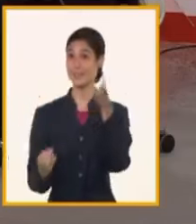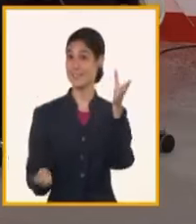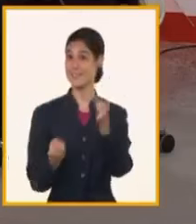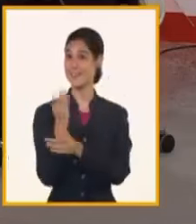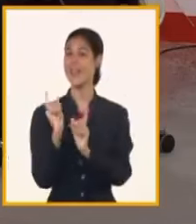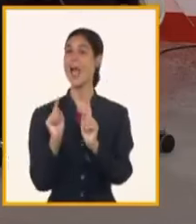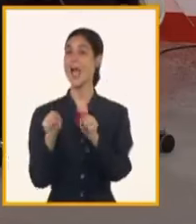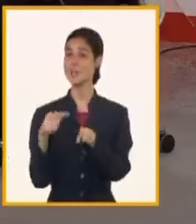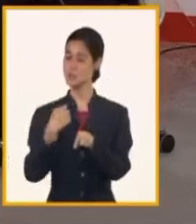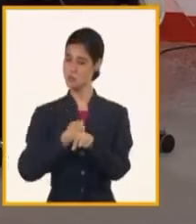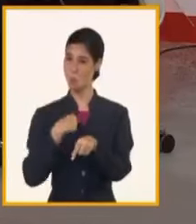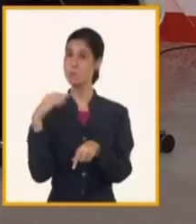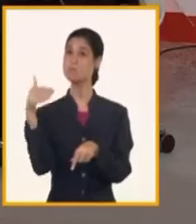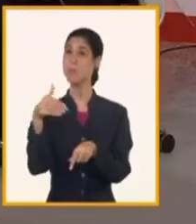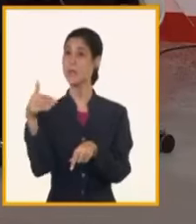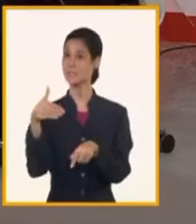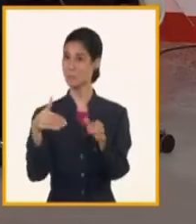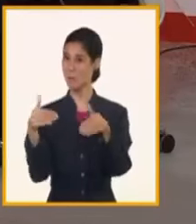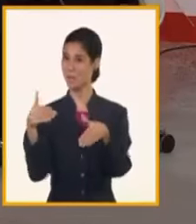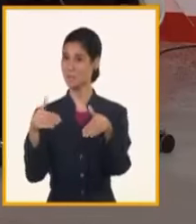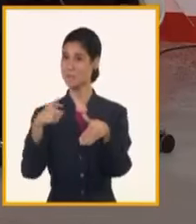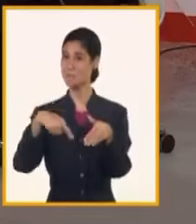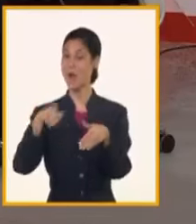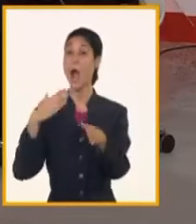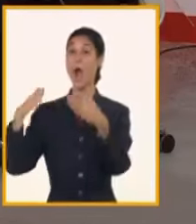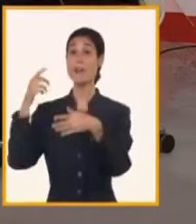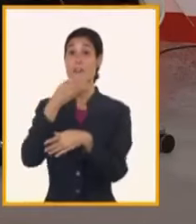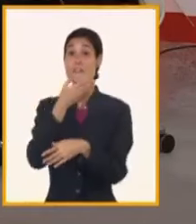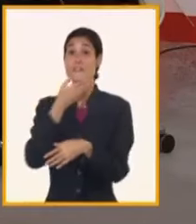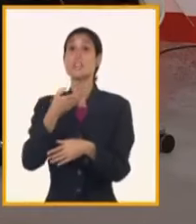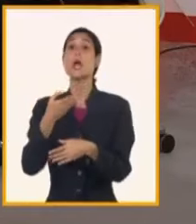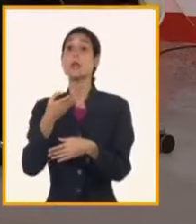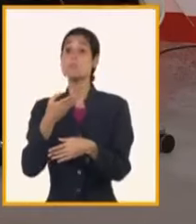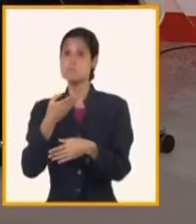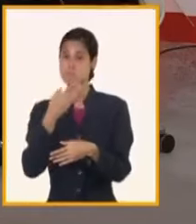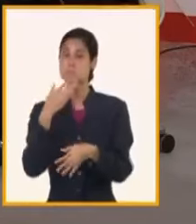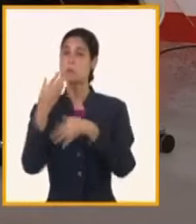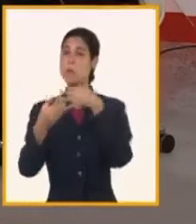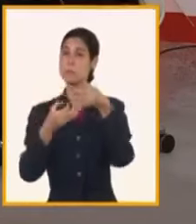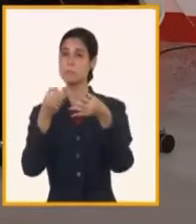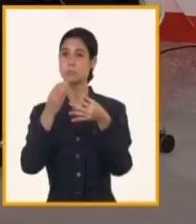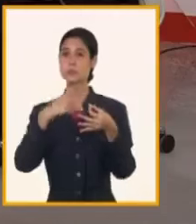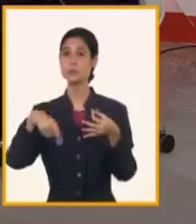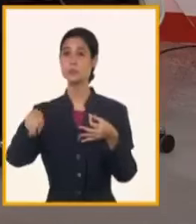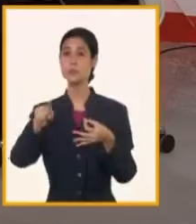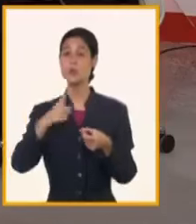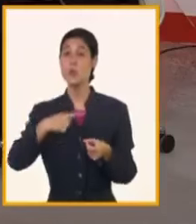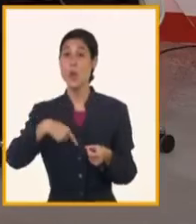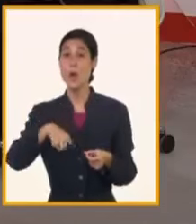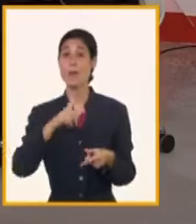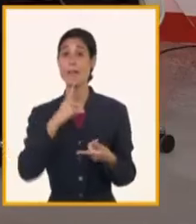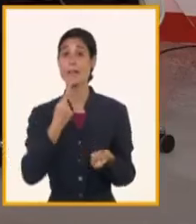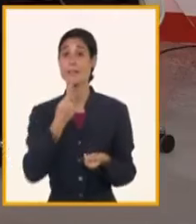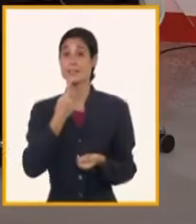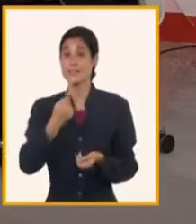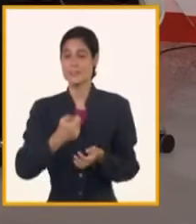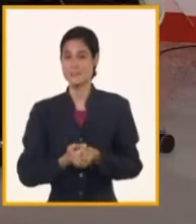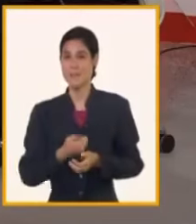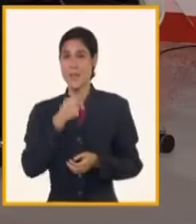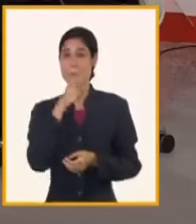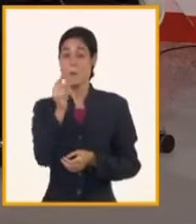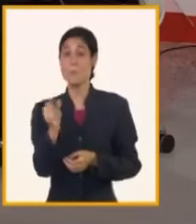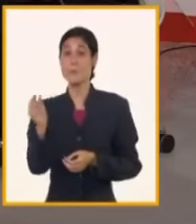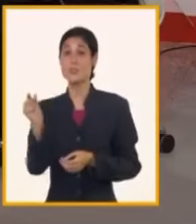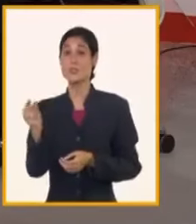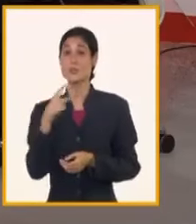el comandante en jefe dirigió todo aquel proyecto y mucha gente todavía hoy cuando hay apagón dicen pero Y dónde están la